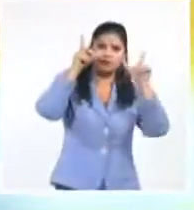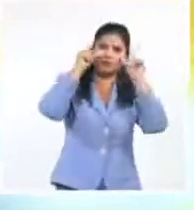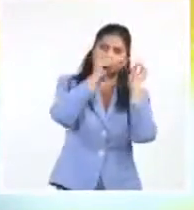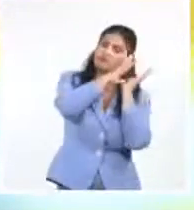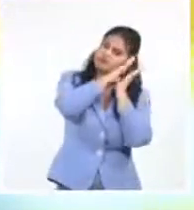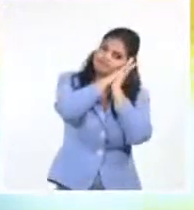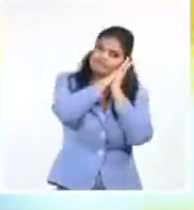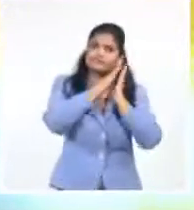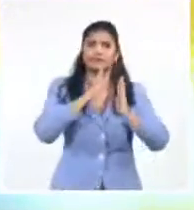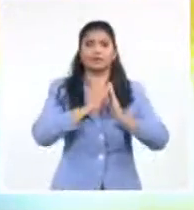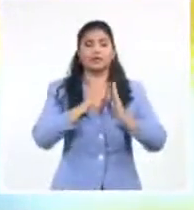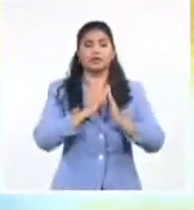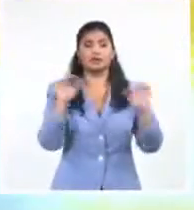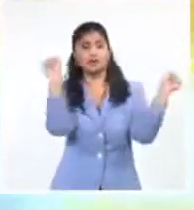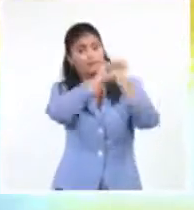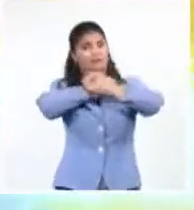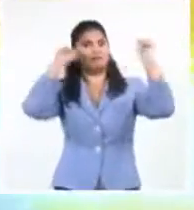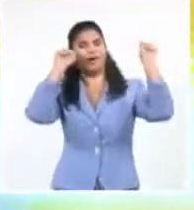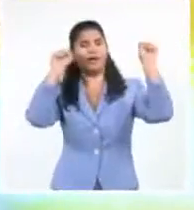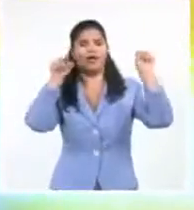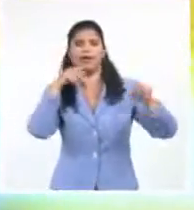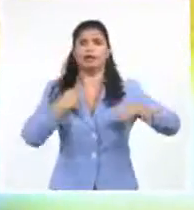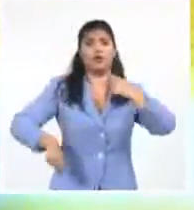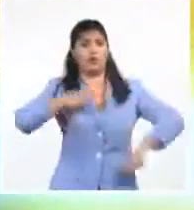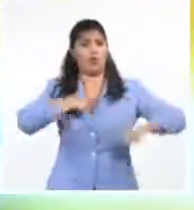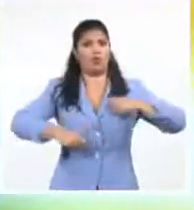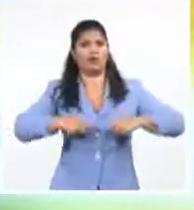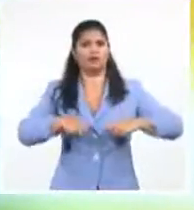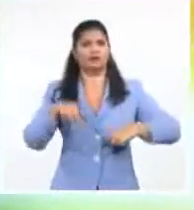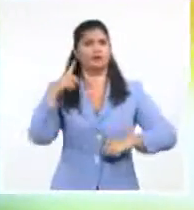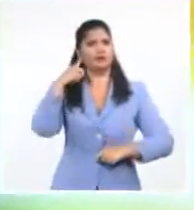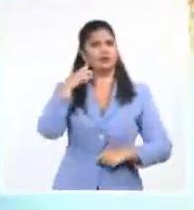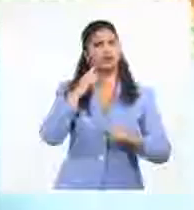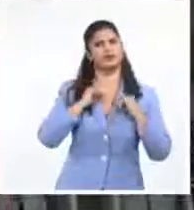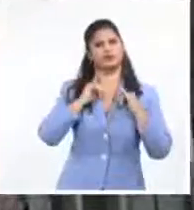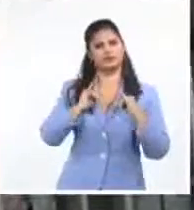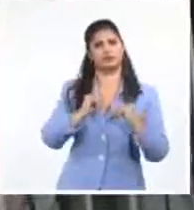que despertar sobresaltados y huir. Pero escuchemos el reporte de Fadi.